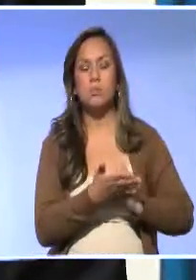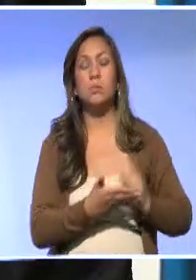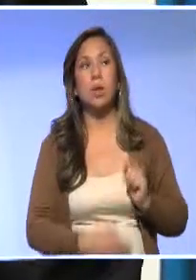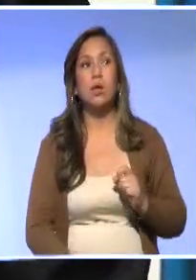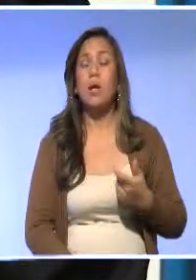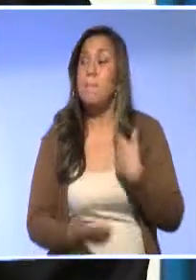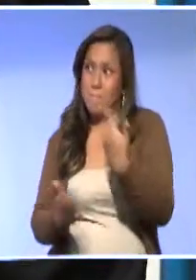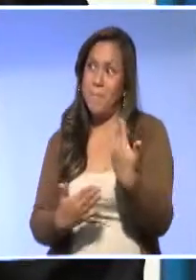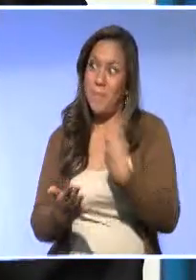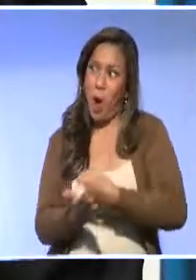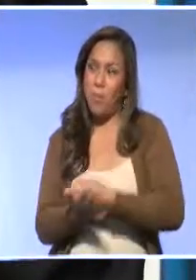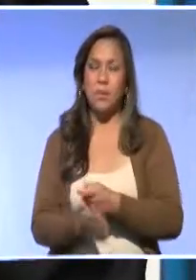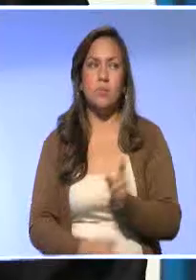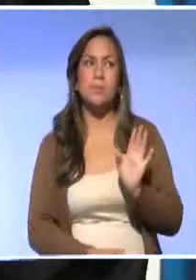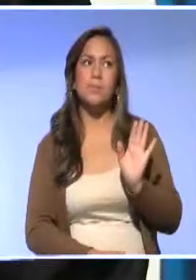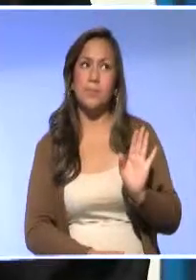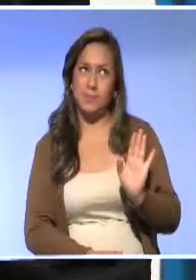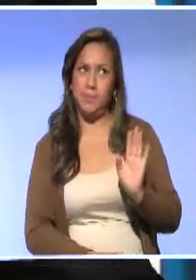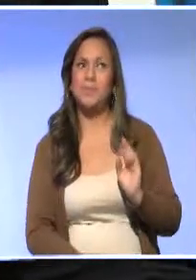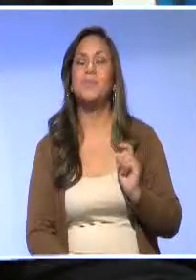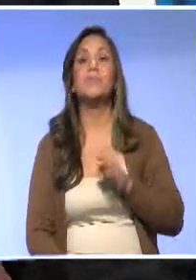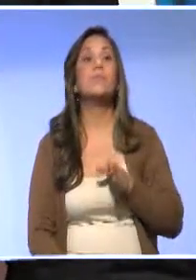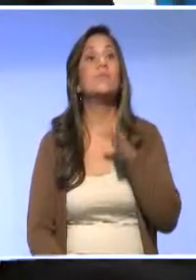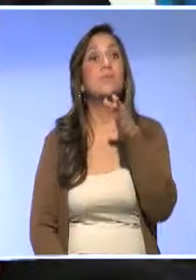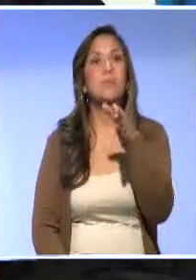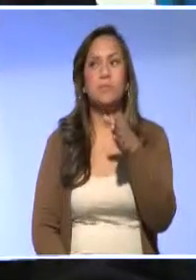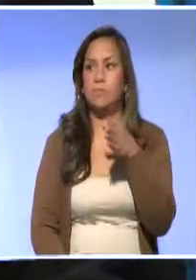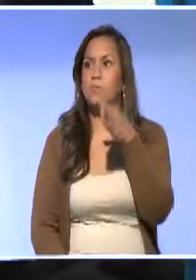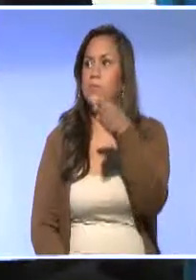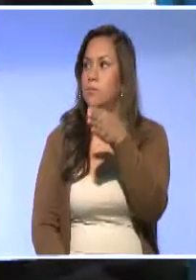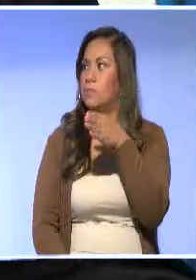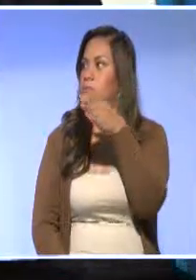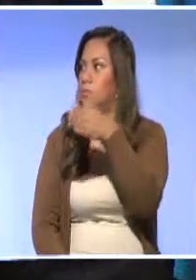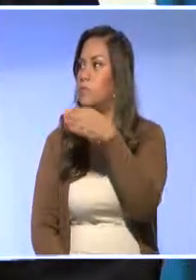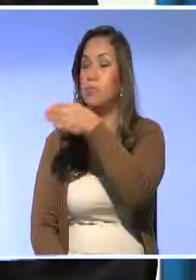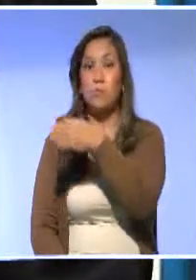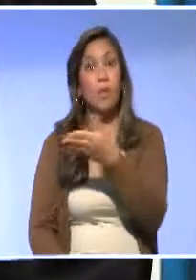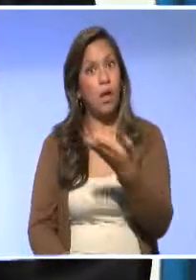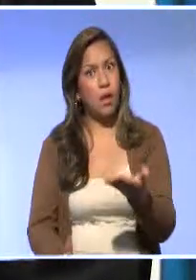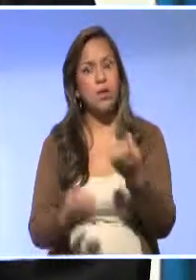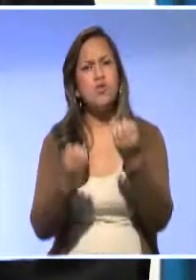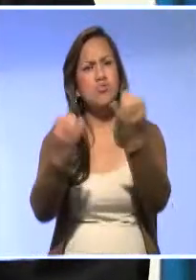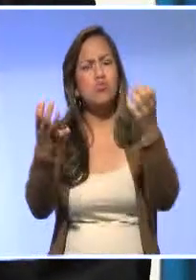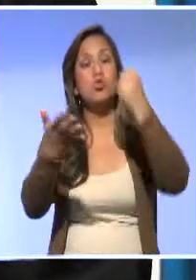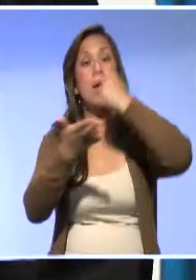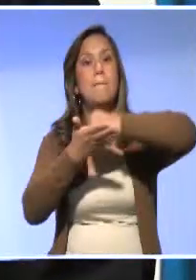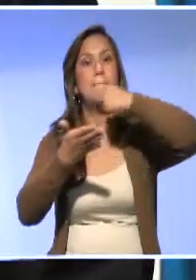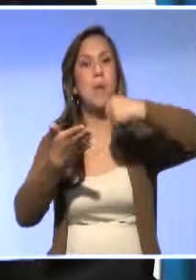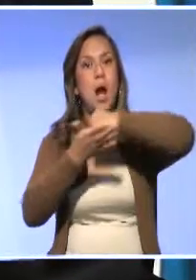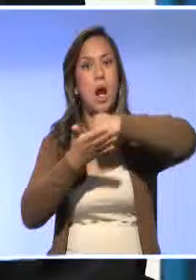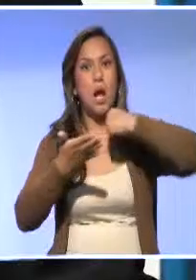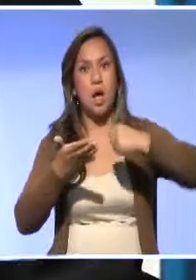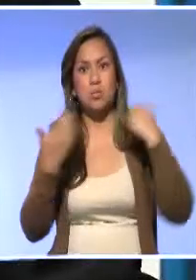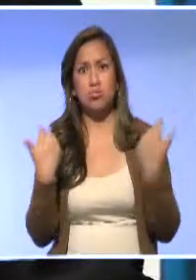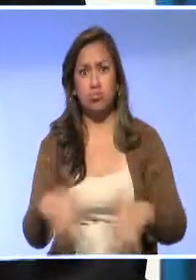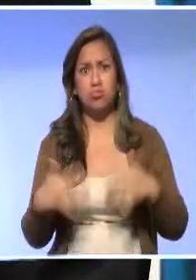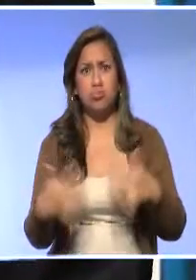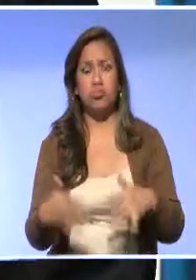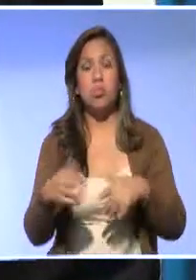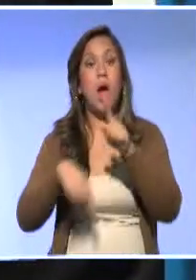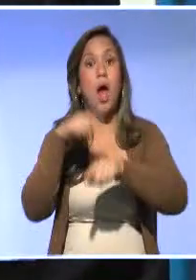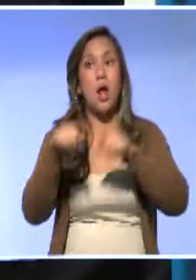hacer para optimizar sus recursos hay muchas marcas que en esta época del año suelen sacar por ejemplo noches de